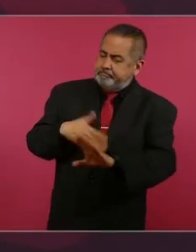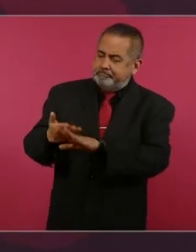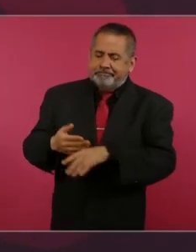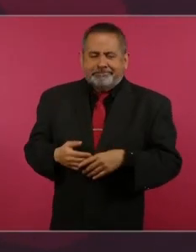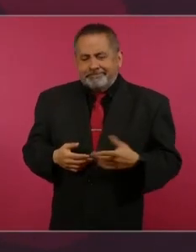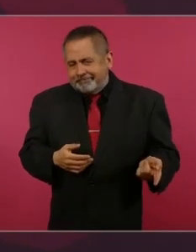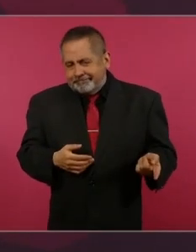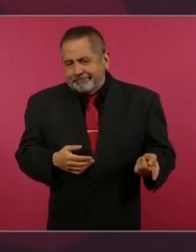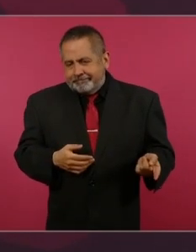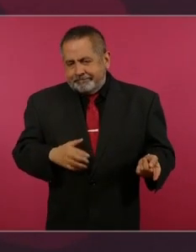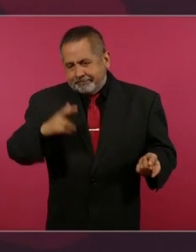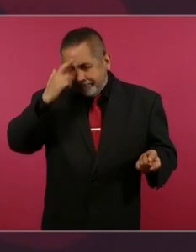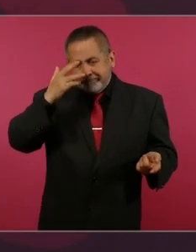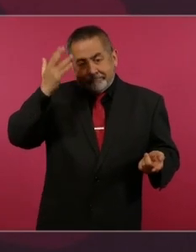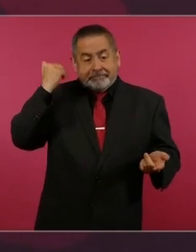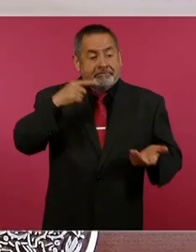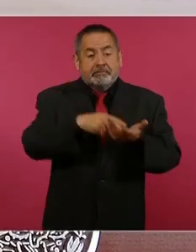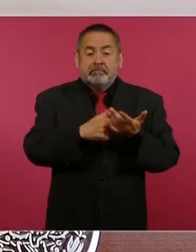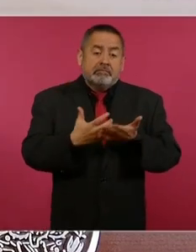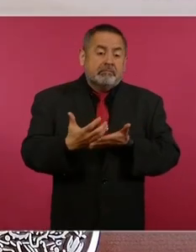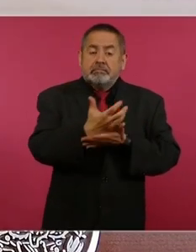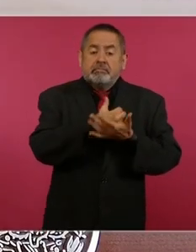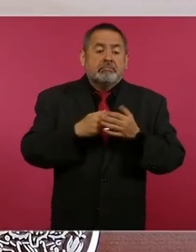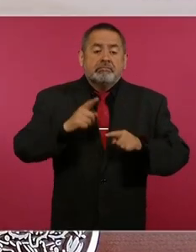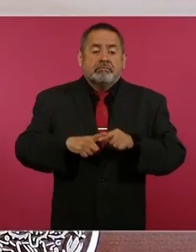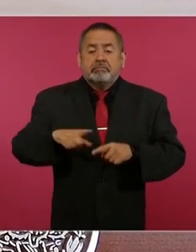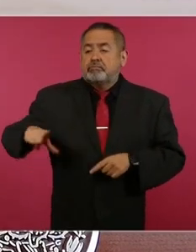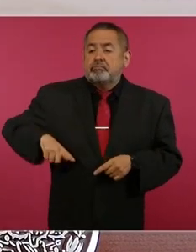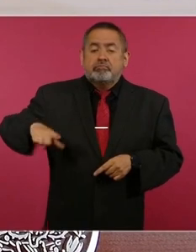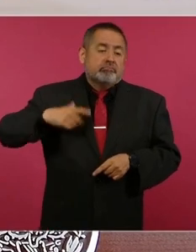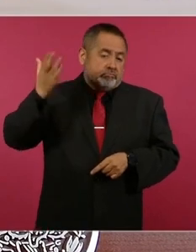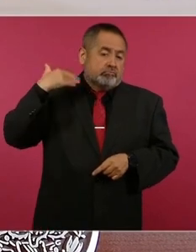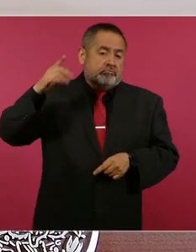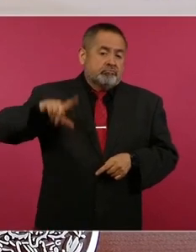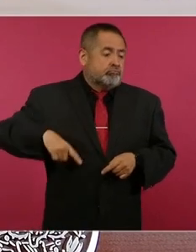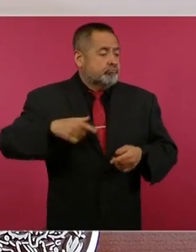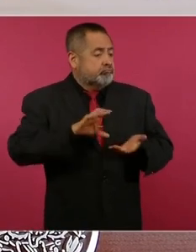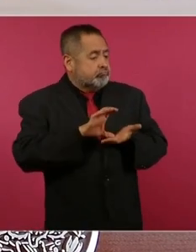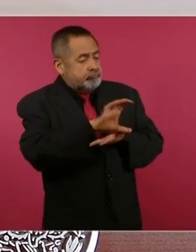como cliente principal al gobierno.